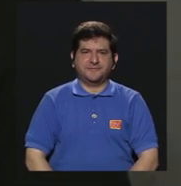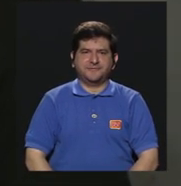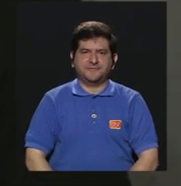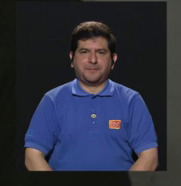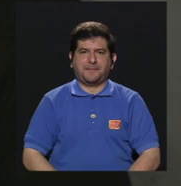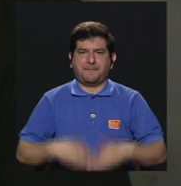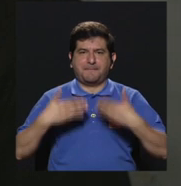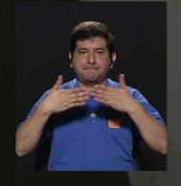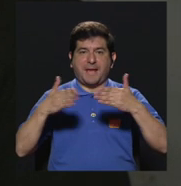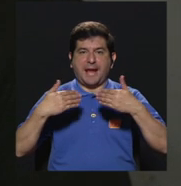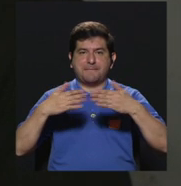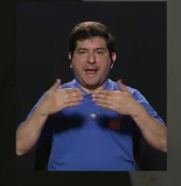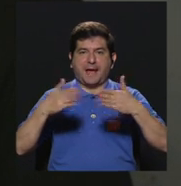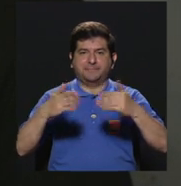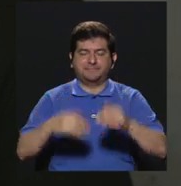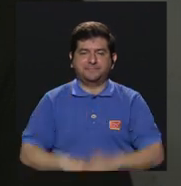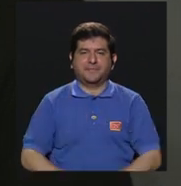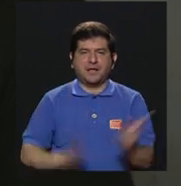Panamá,